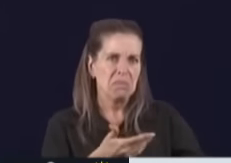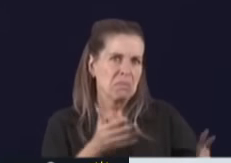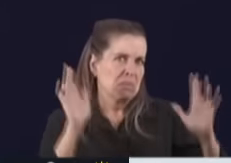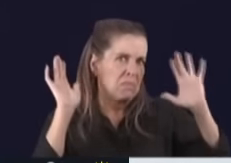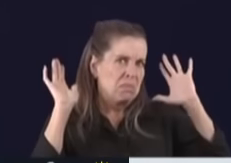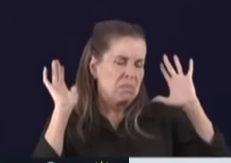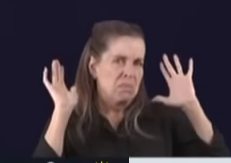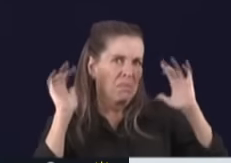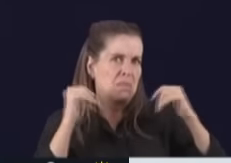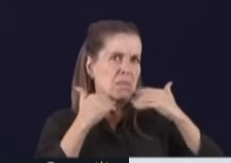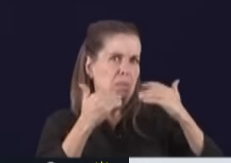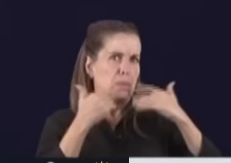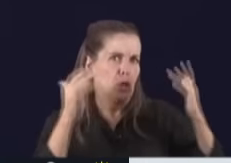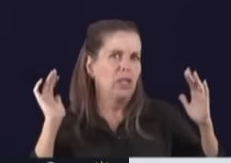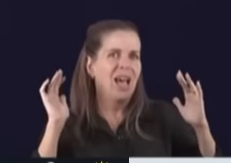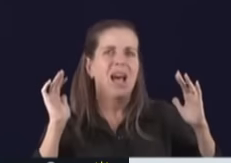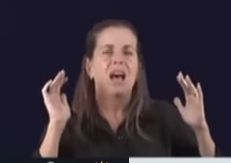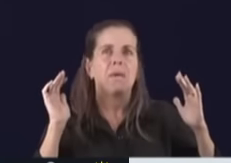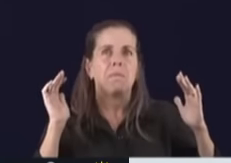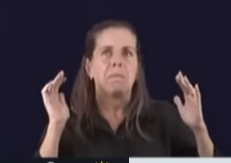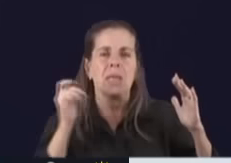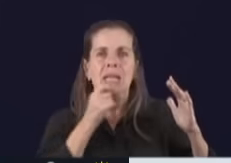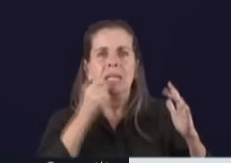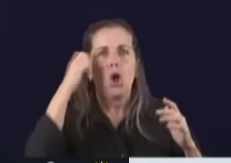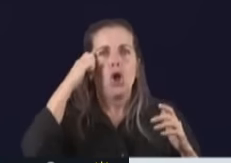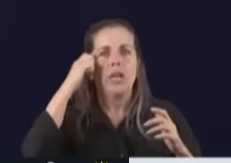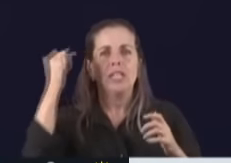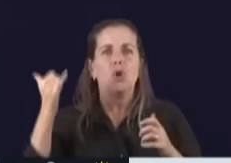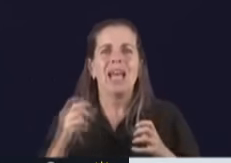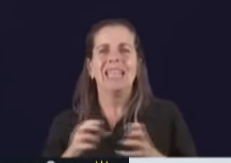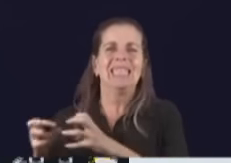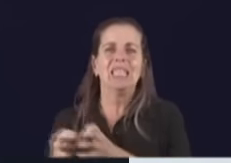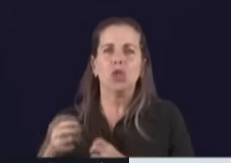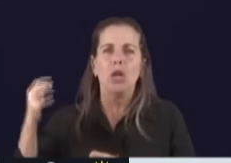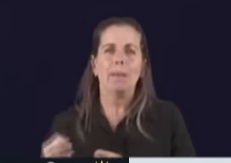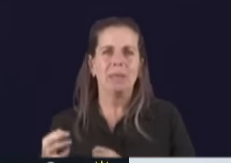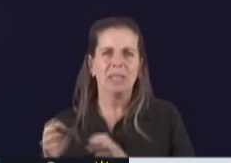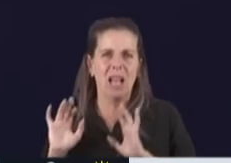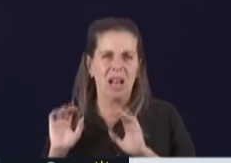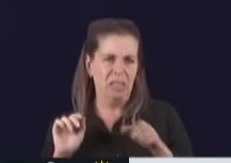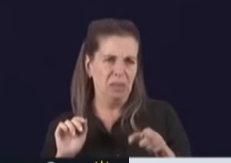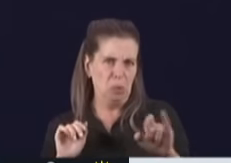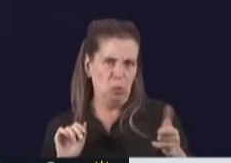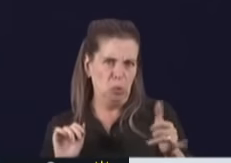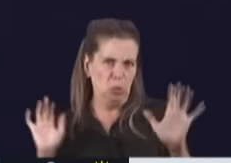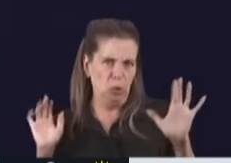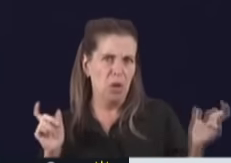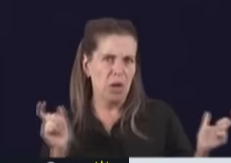allá del contexto de las sesiones extraordinarias. Así que sí, las vas a seguir viendo, digamos.